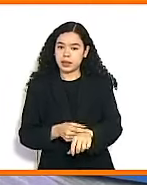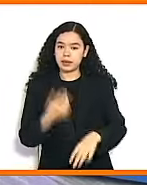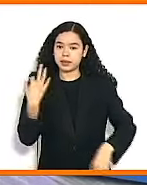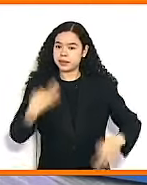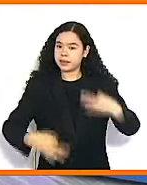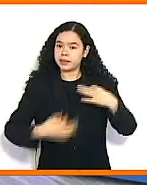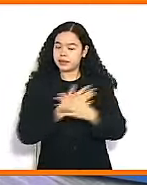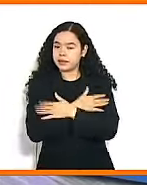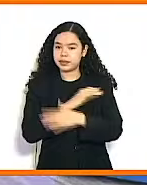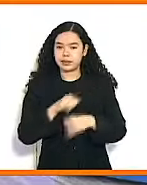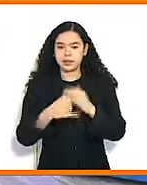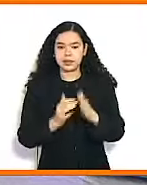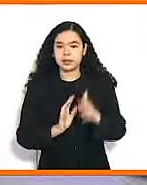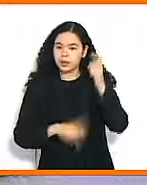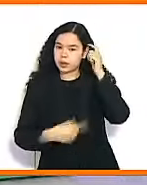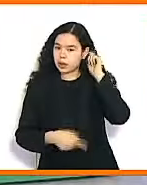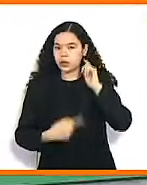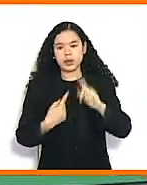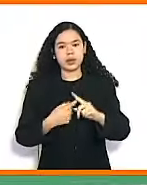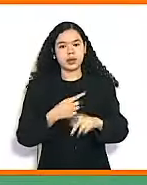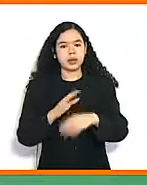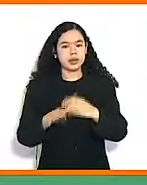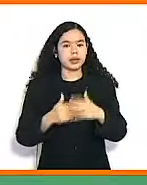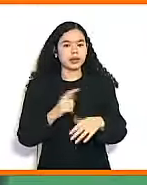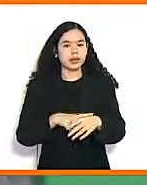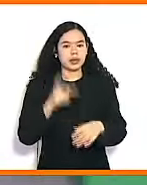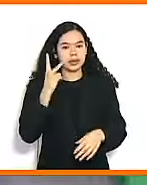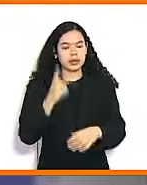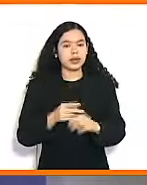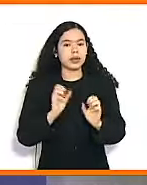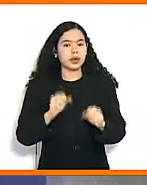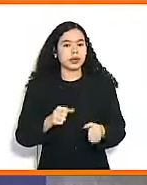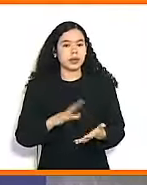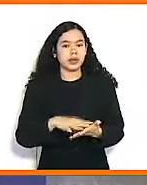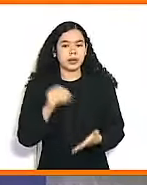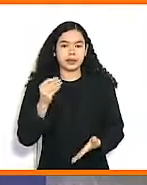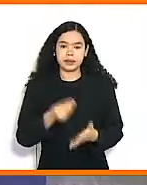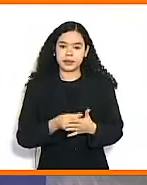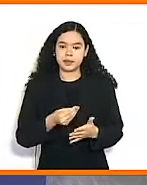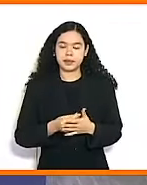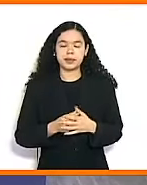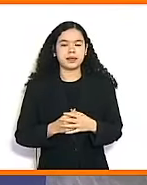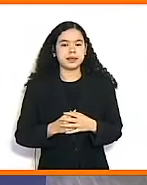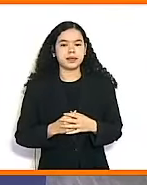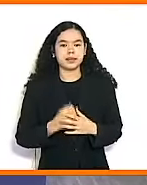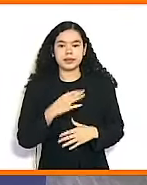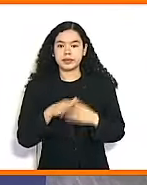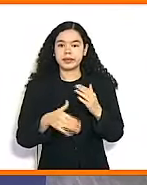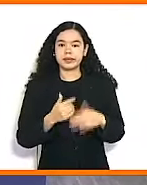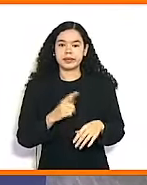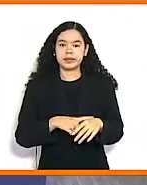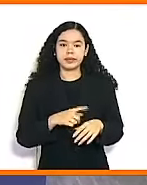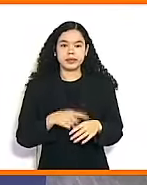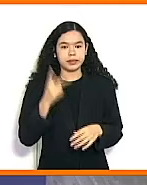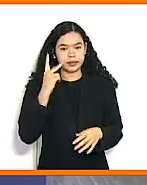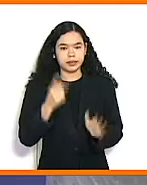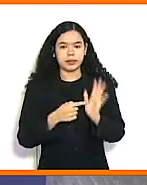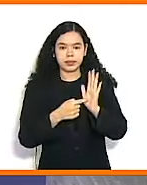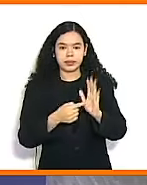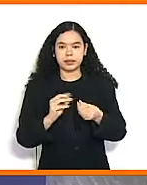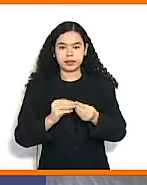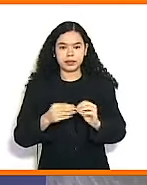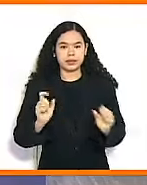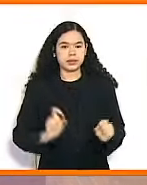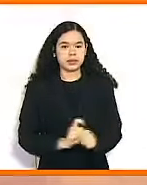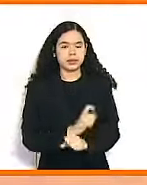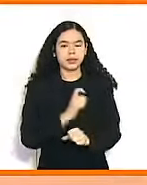felicidades, pero si eres jugador para MultiX, es momento de que sepas cómo multiplicar tu dinero. Y es así como daré a conocer tu número esperado,